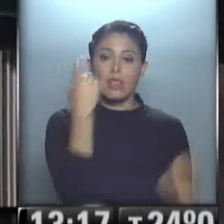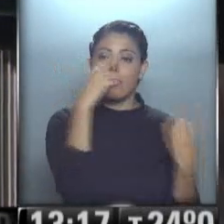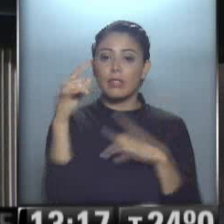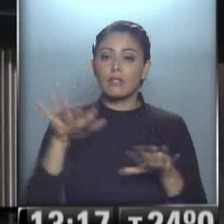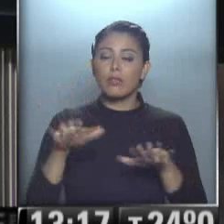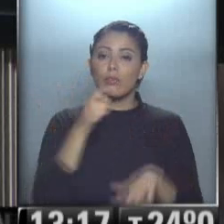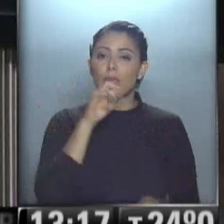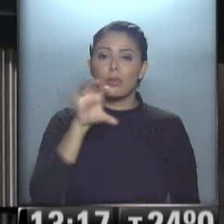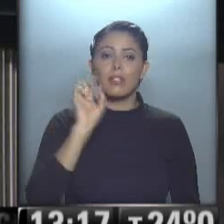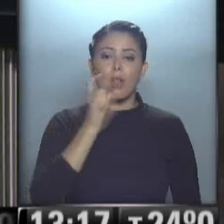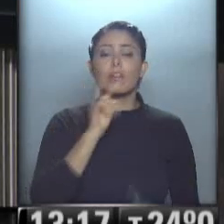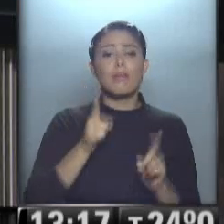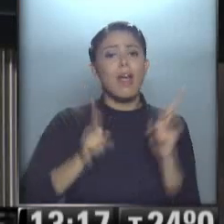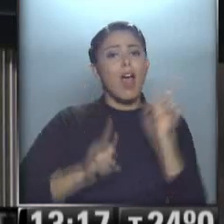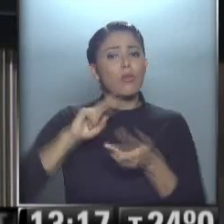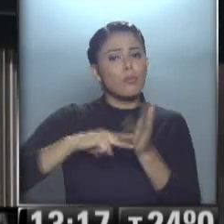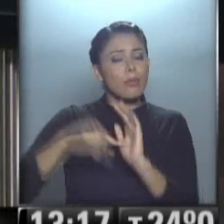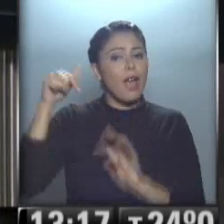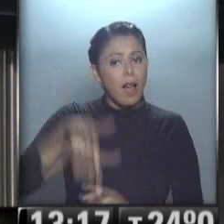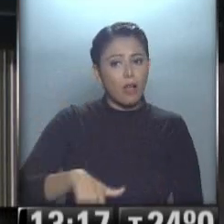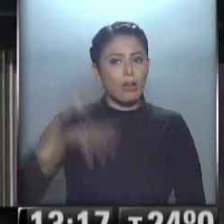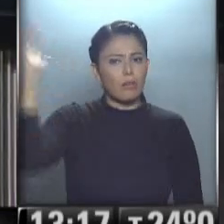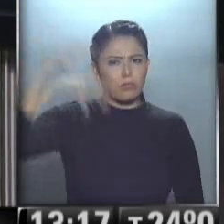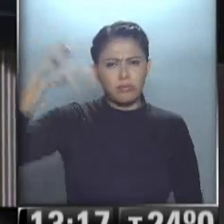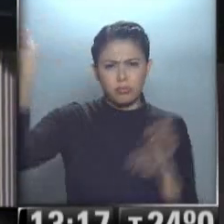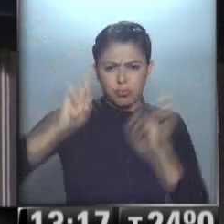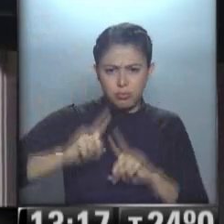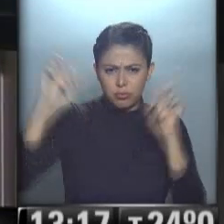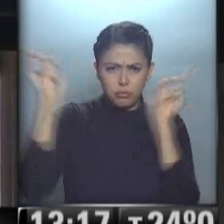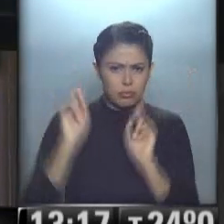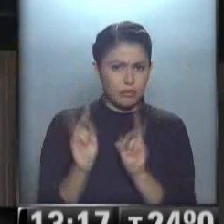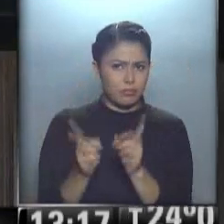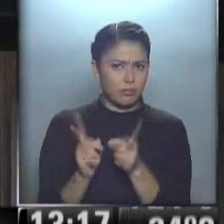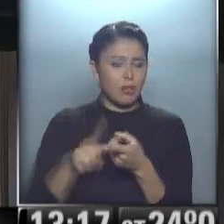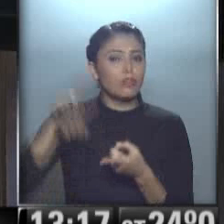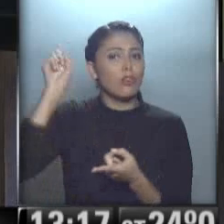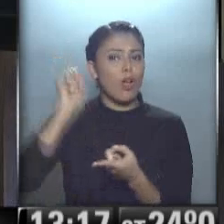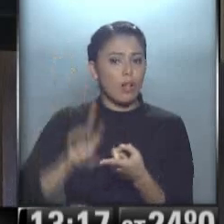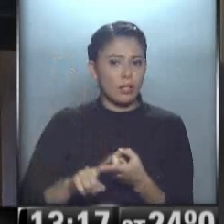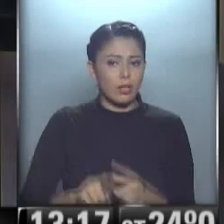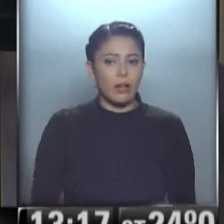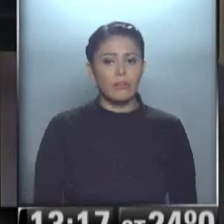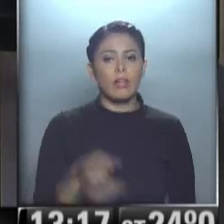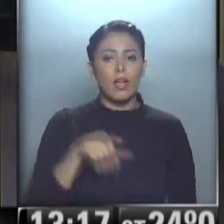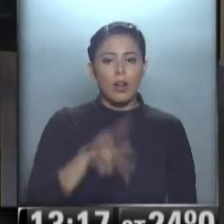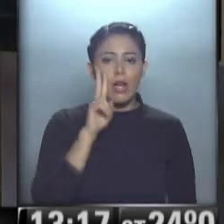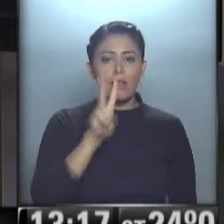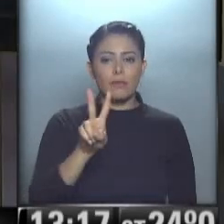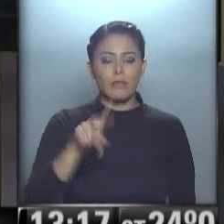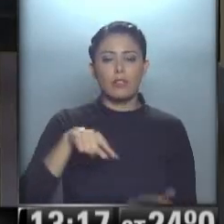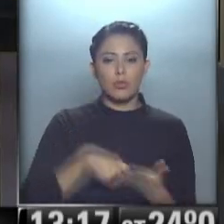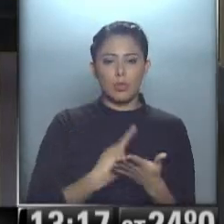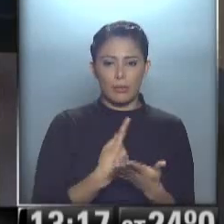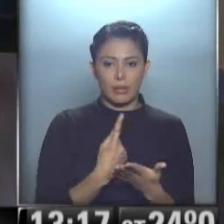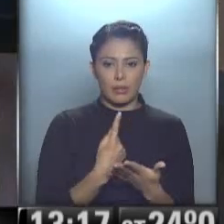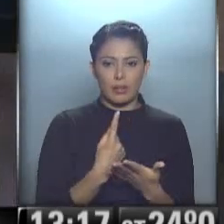Luis, donde también había algunos problemas y en estos momentos hay tormenta con lluvia y continúan durante todo el día. Vamos a ver qué pasa en la ciudad de